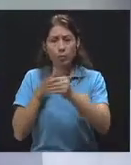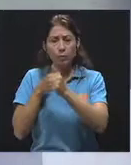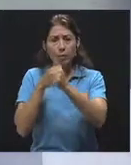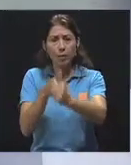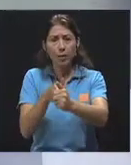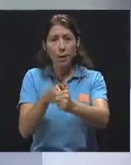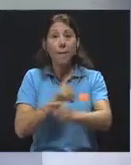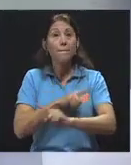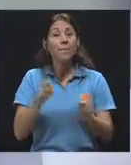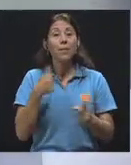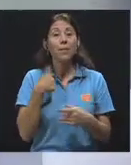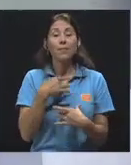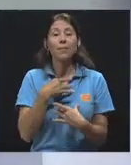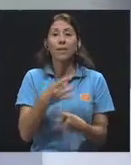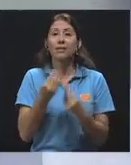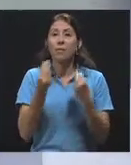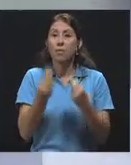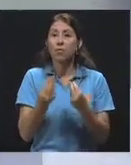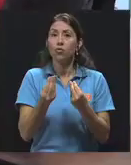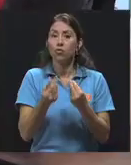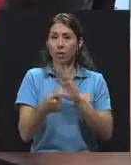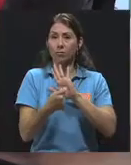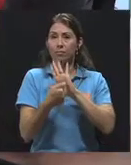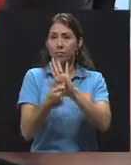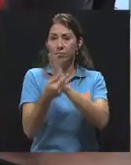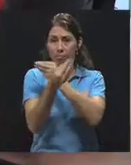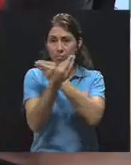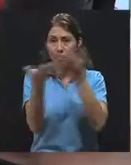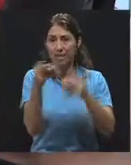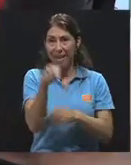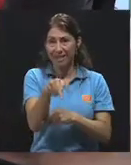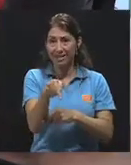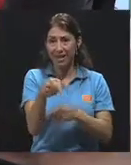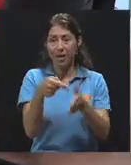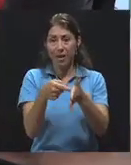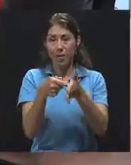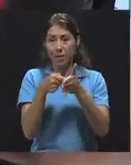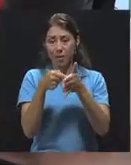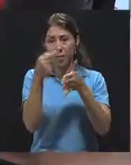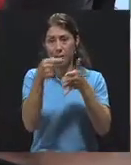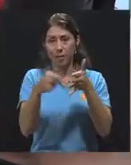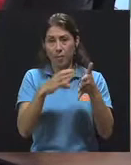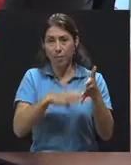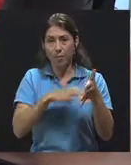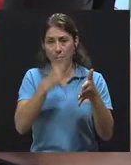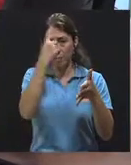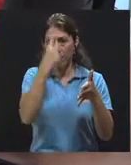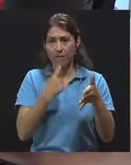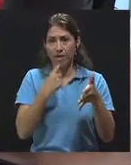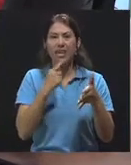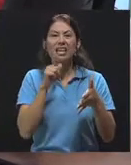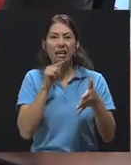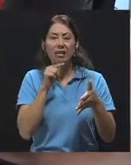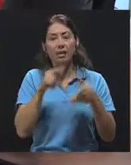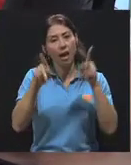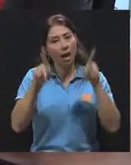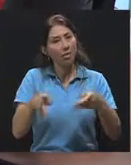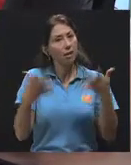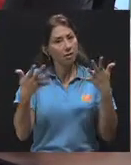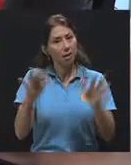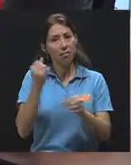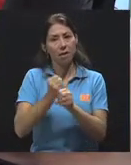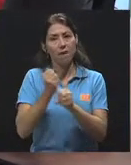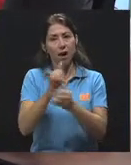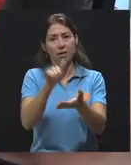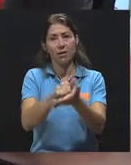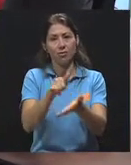este, digamos que a mí me interesa mucho darlo a conocer, ¿verdad? El perfil es gente que ya trabaja en